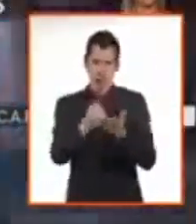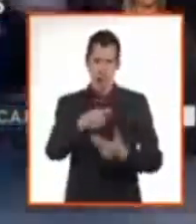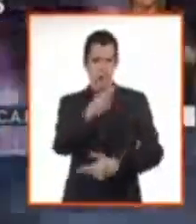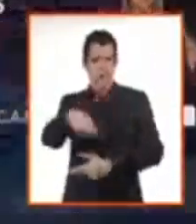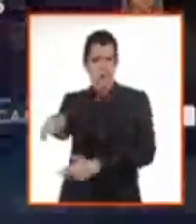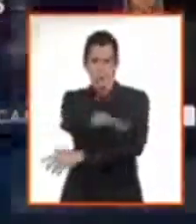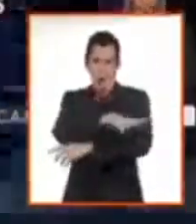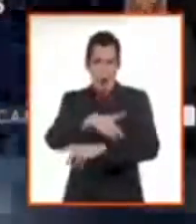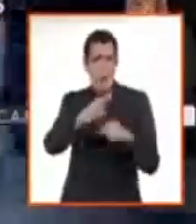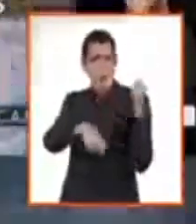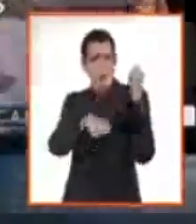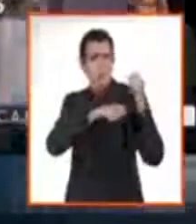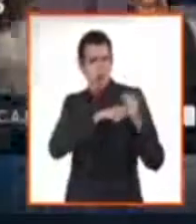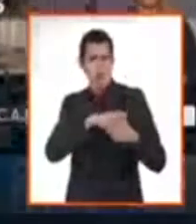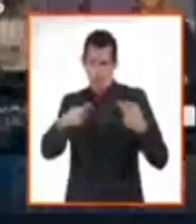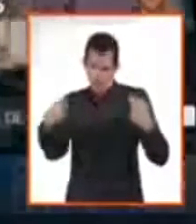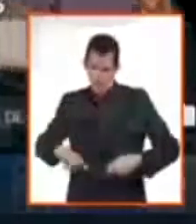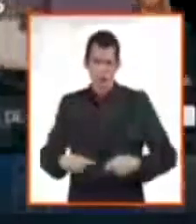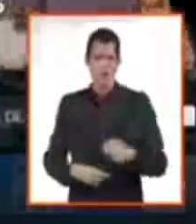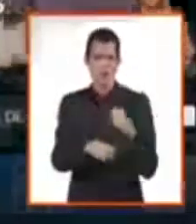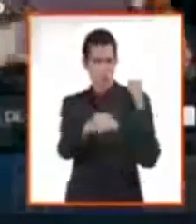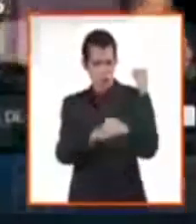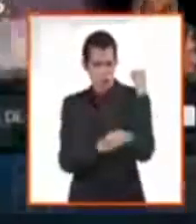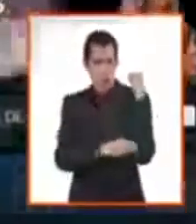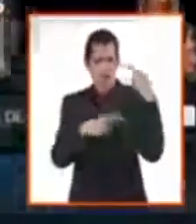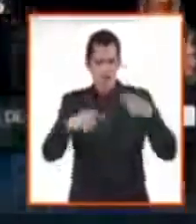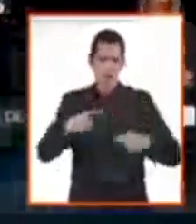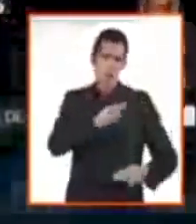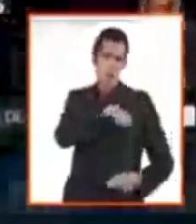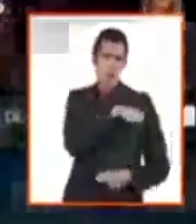no no